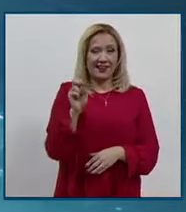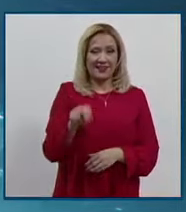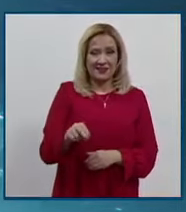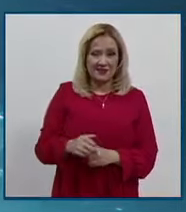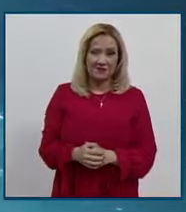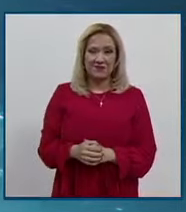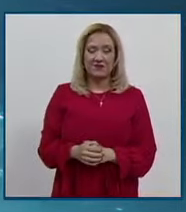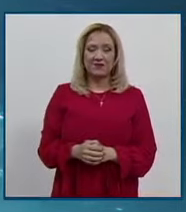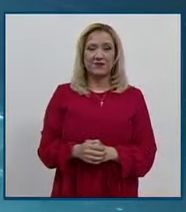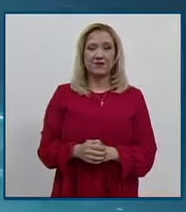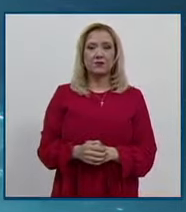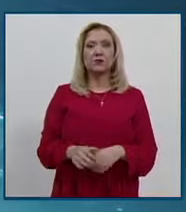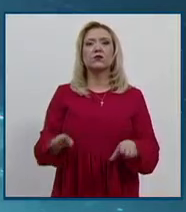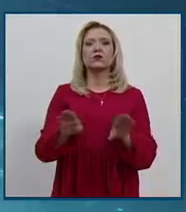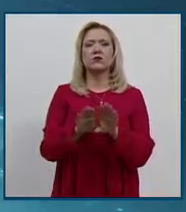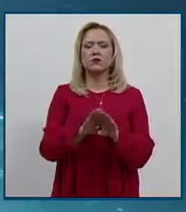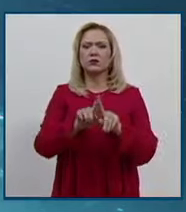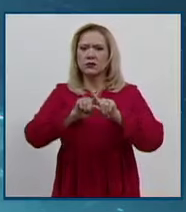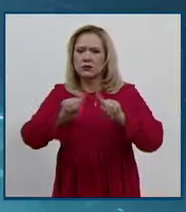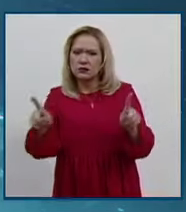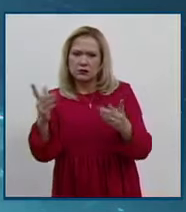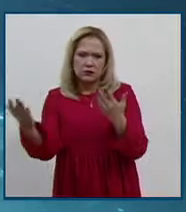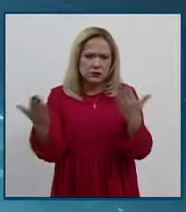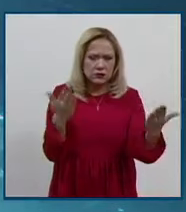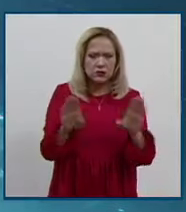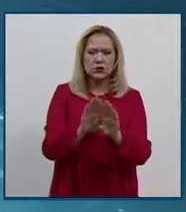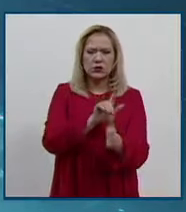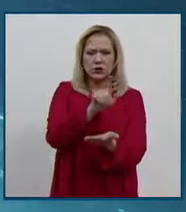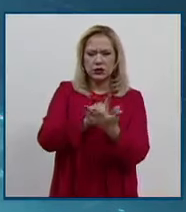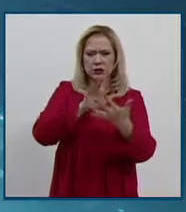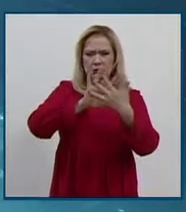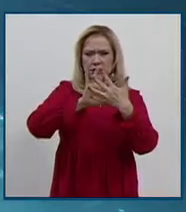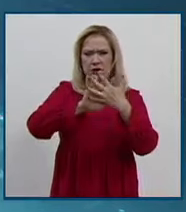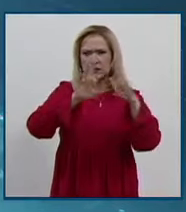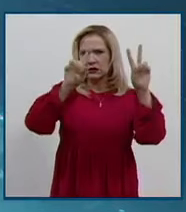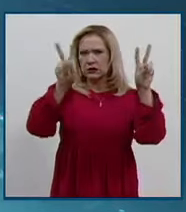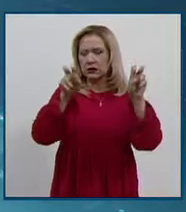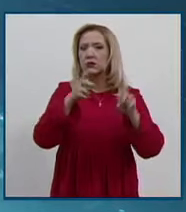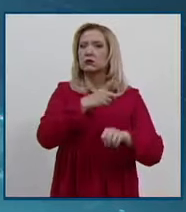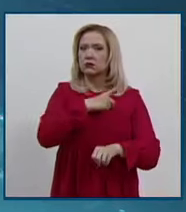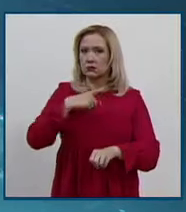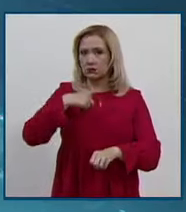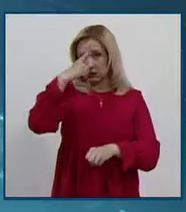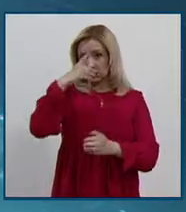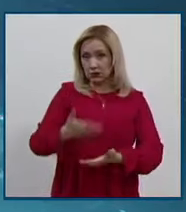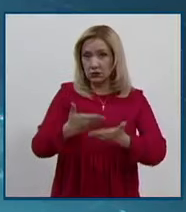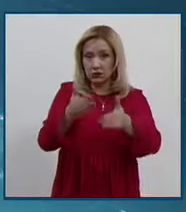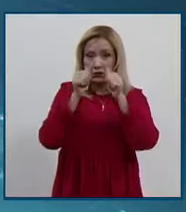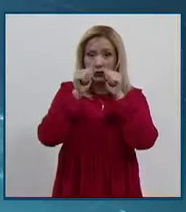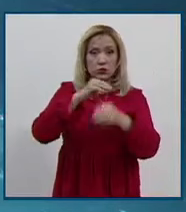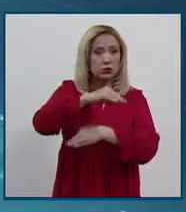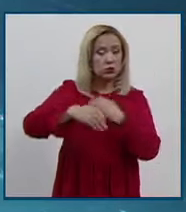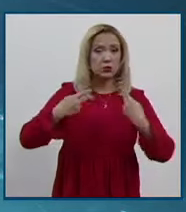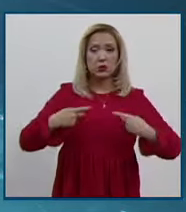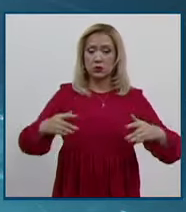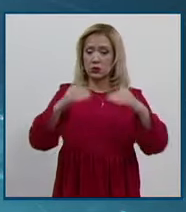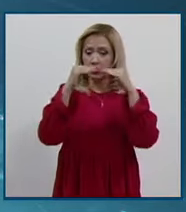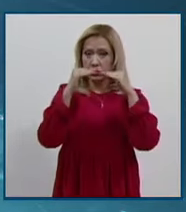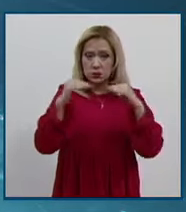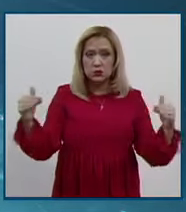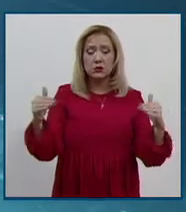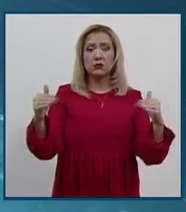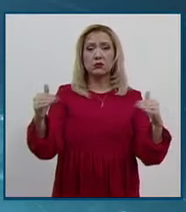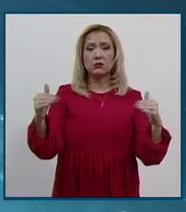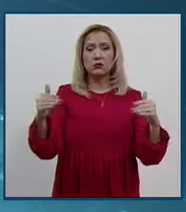aplicar enfoques diferenciados en el derecho penal permitiría garantizar el acceso a la justicia en condiciones de igualdad